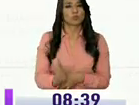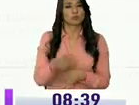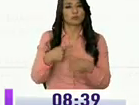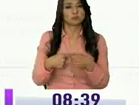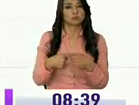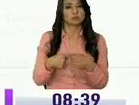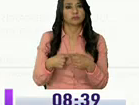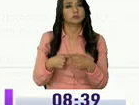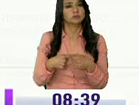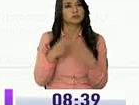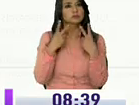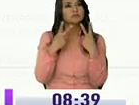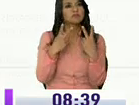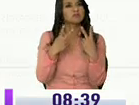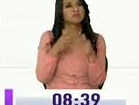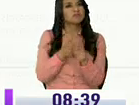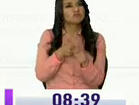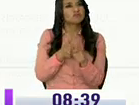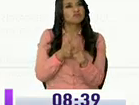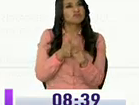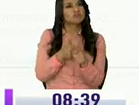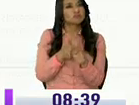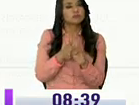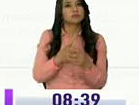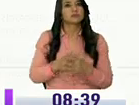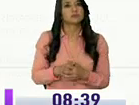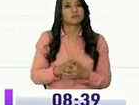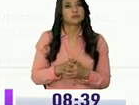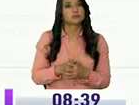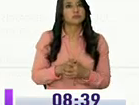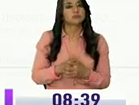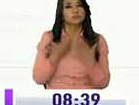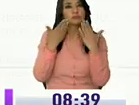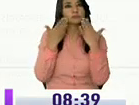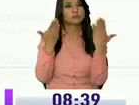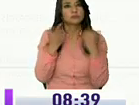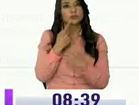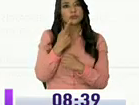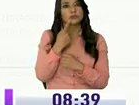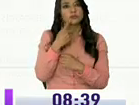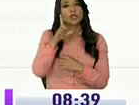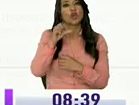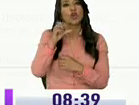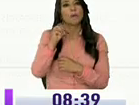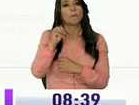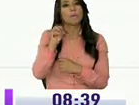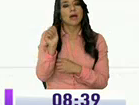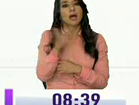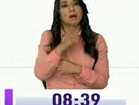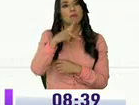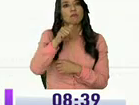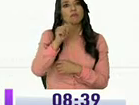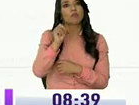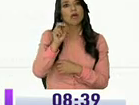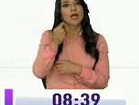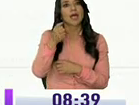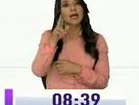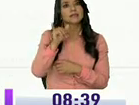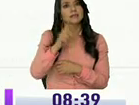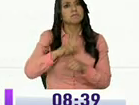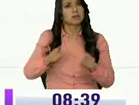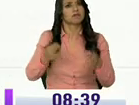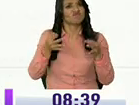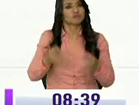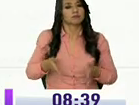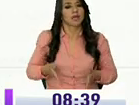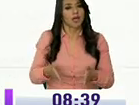altura de. Ya vamos a ver, no aplica, no circula. No tenemos claro, nos dice en la loma, pero Javi, no nos envíes exactamente en